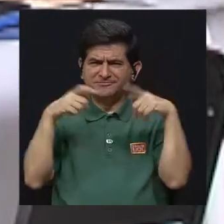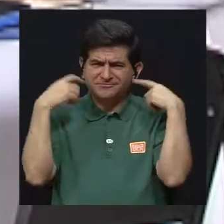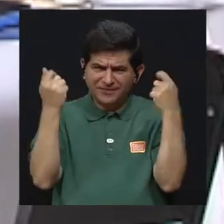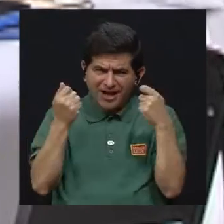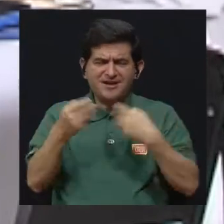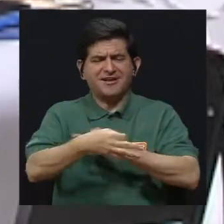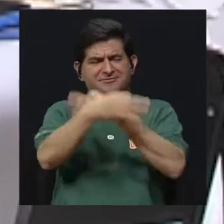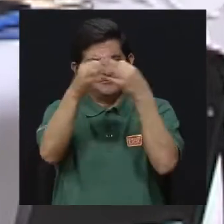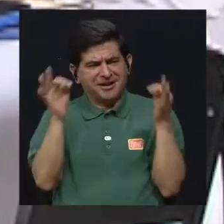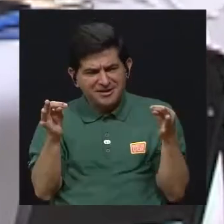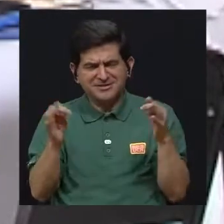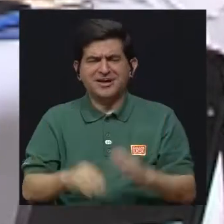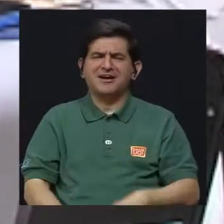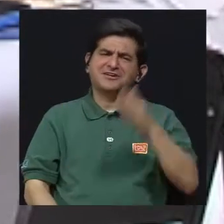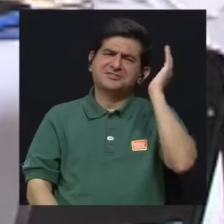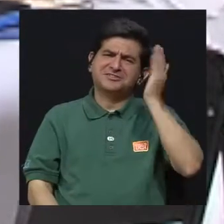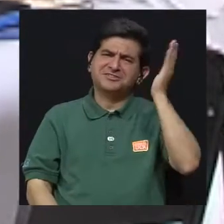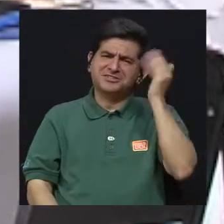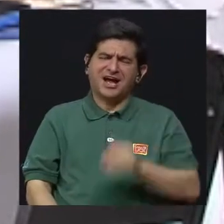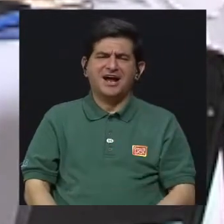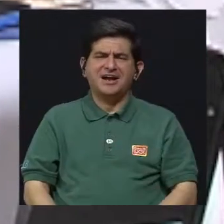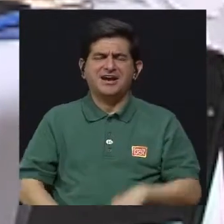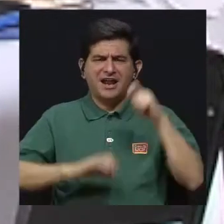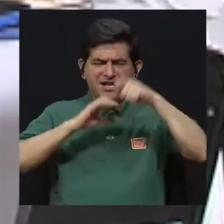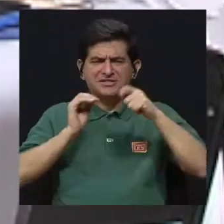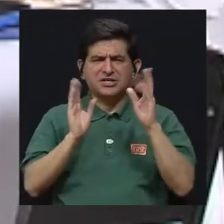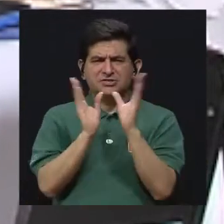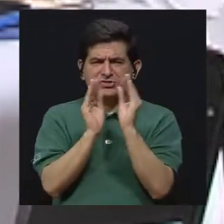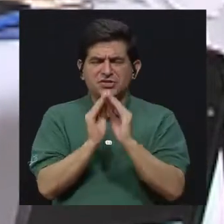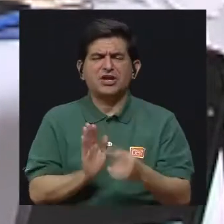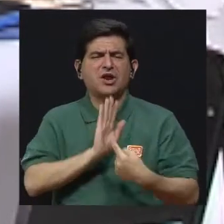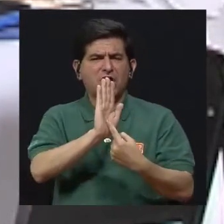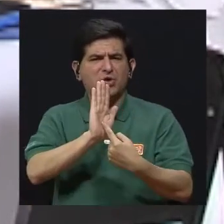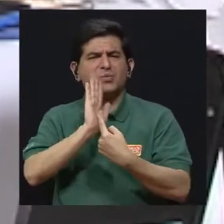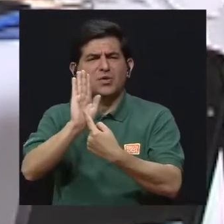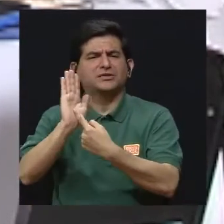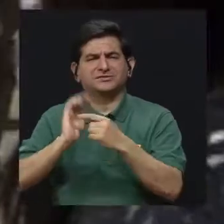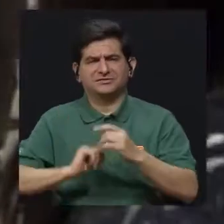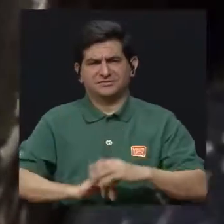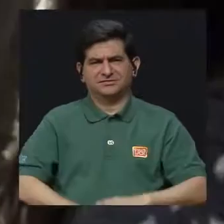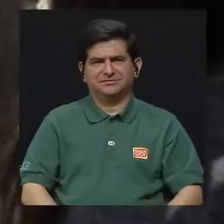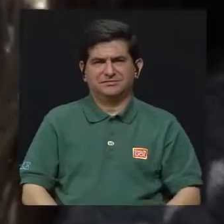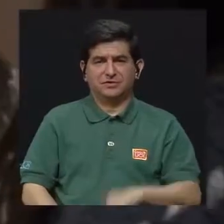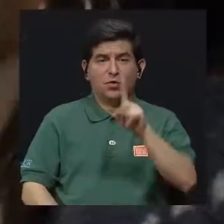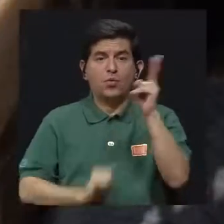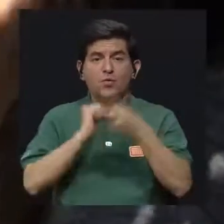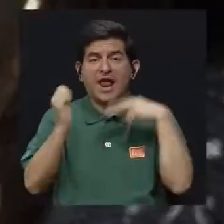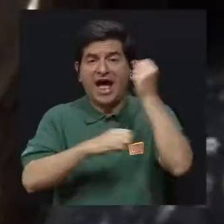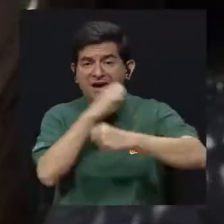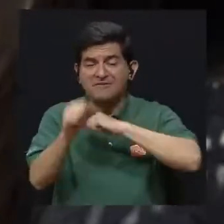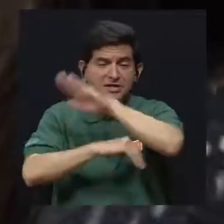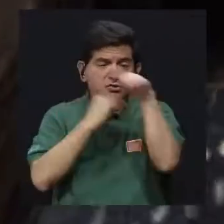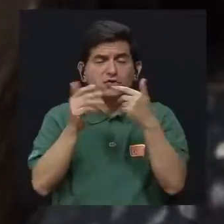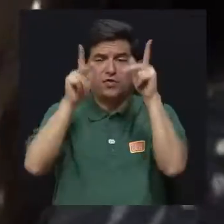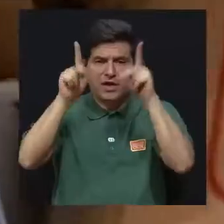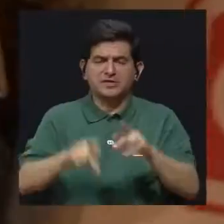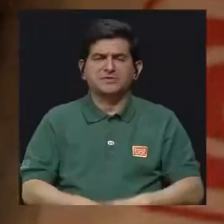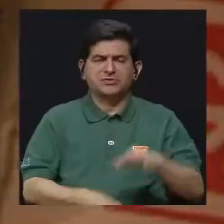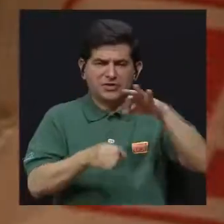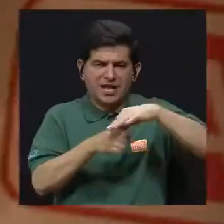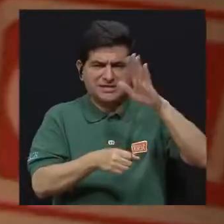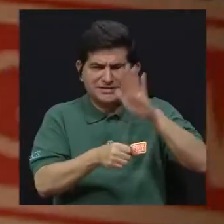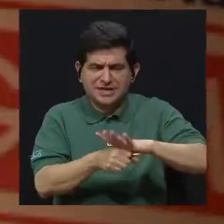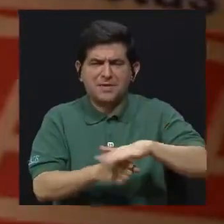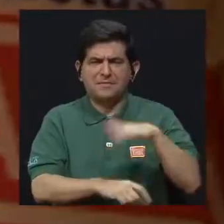ferias, talleres, charlas, cineforos y exposiciones. Una vez al año todo el mundo siembra